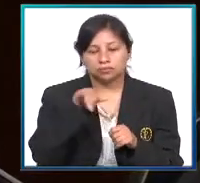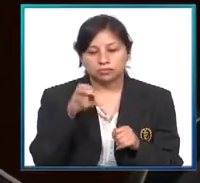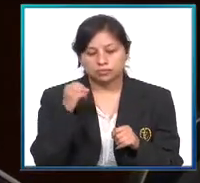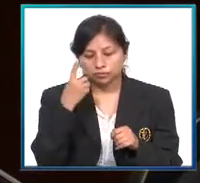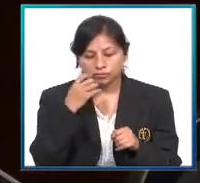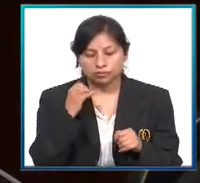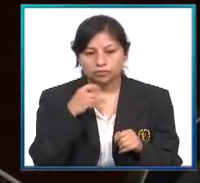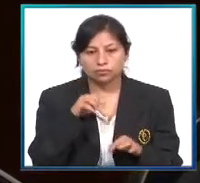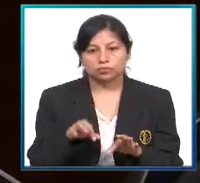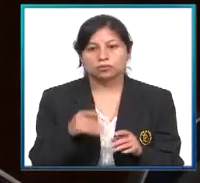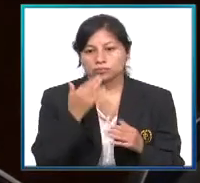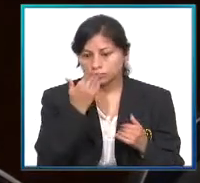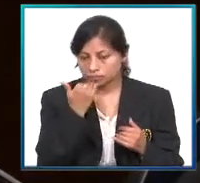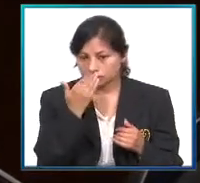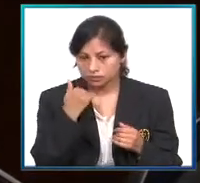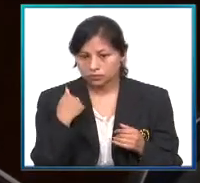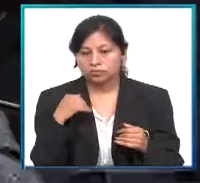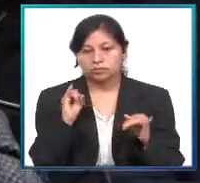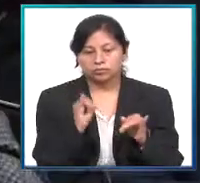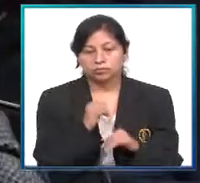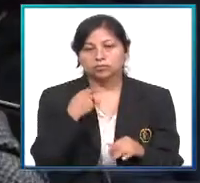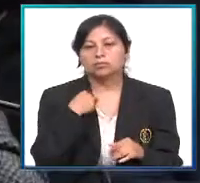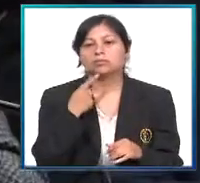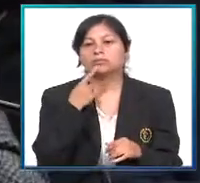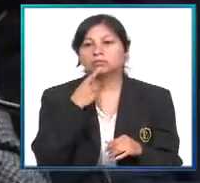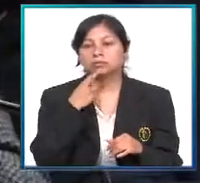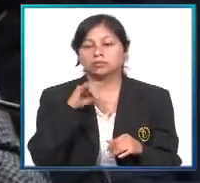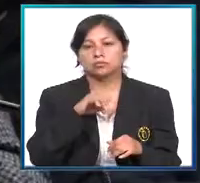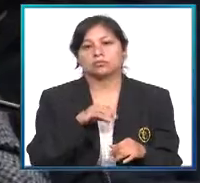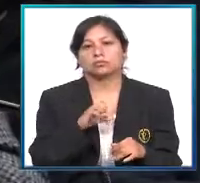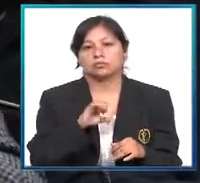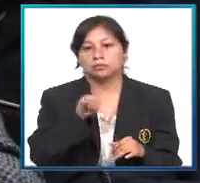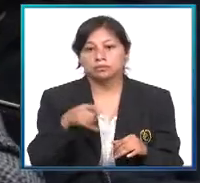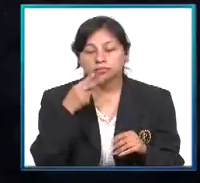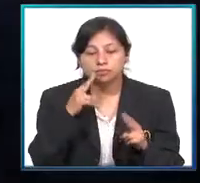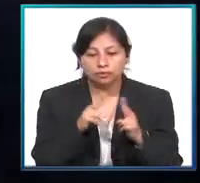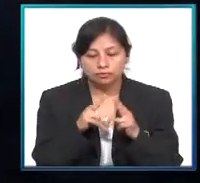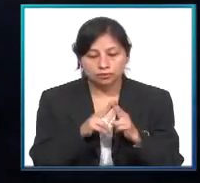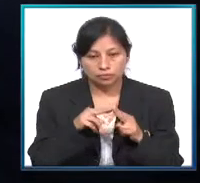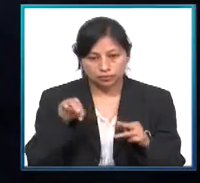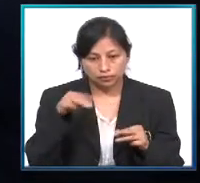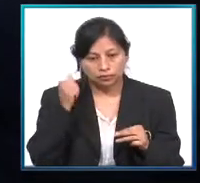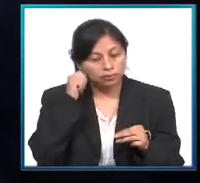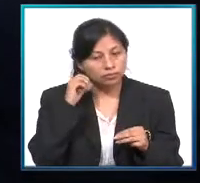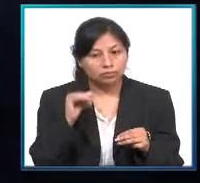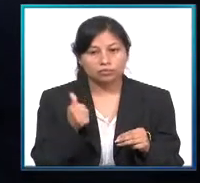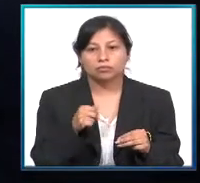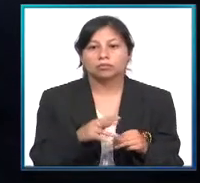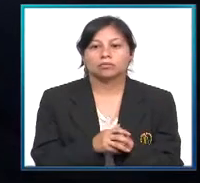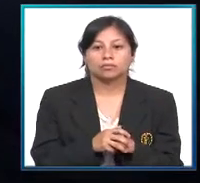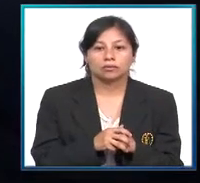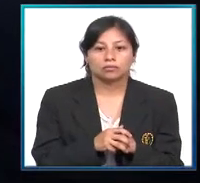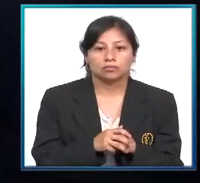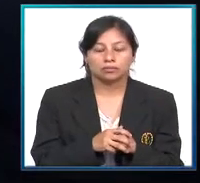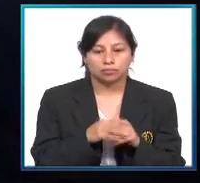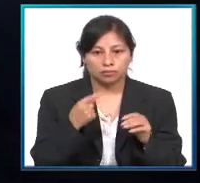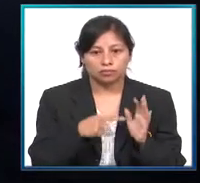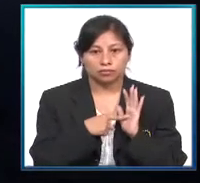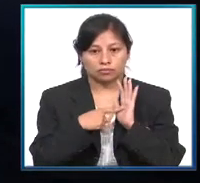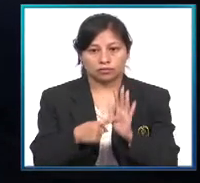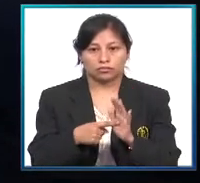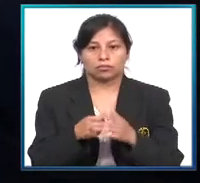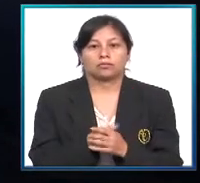Rodas, de Seguridad Alimentaria y Nutricional, y Jairo Castañeda, administrador general del MAGA. Al mismo tiempo, se presentaron los gerentes